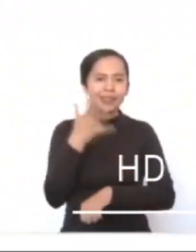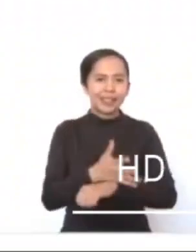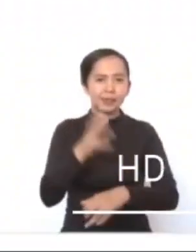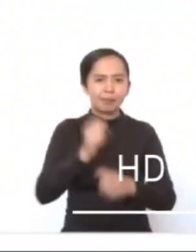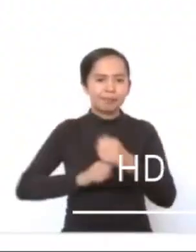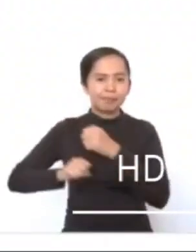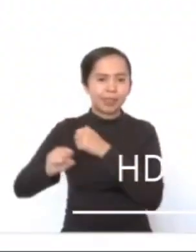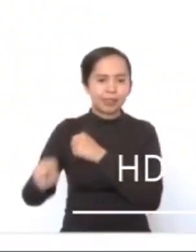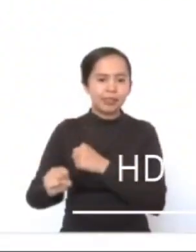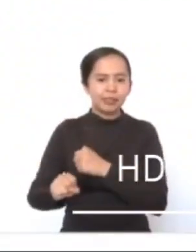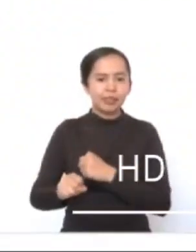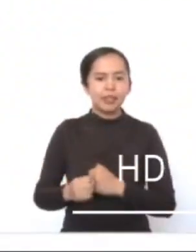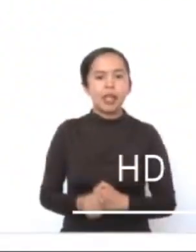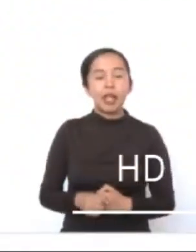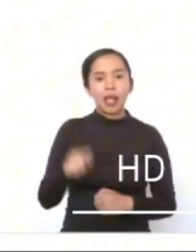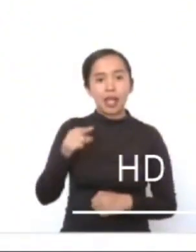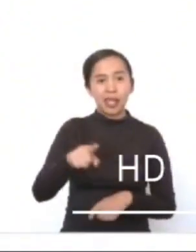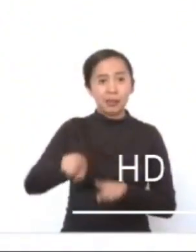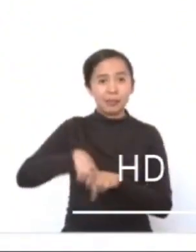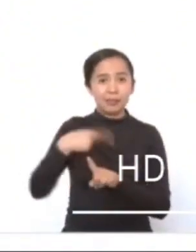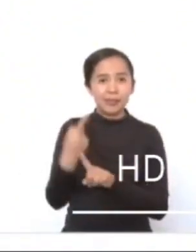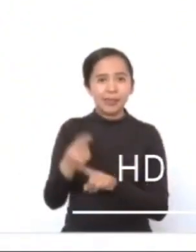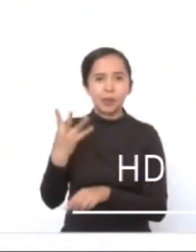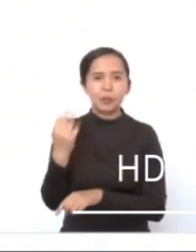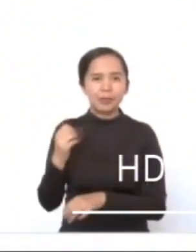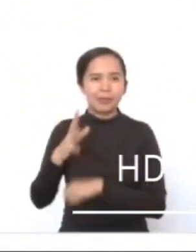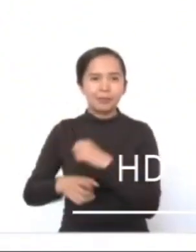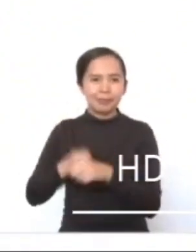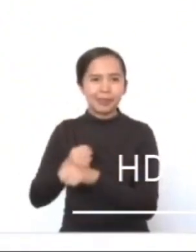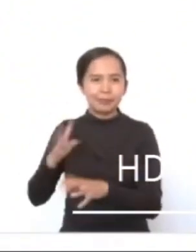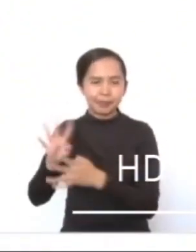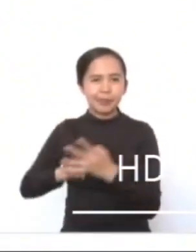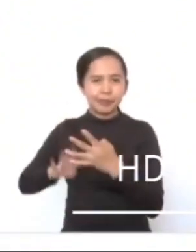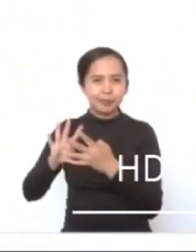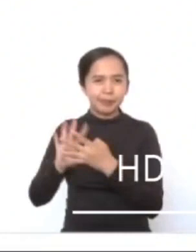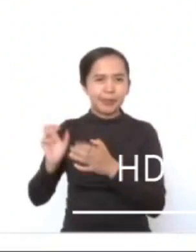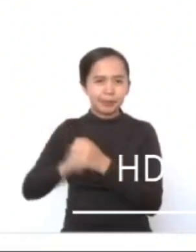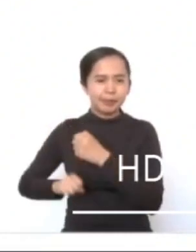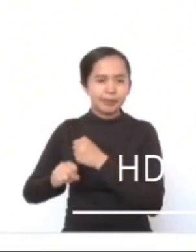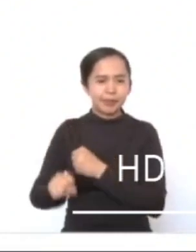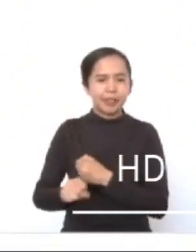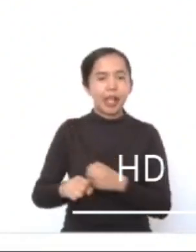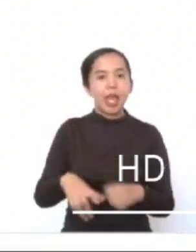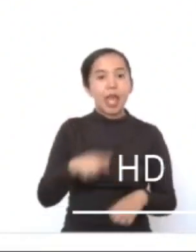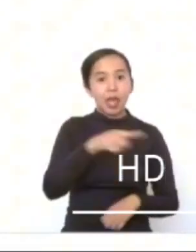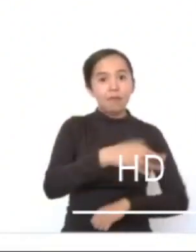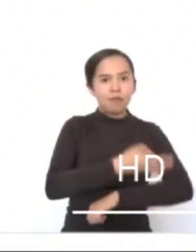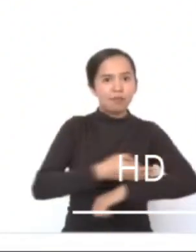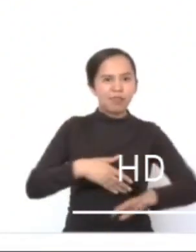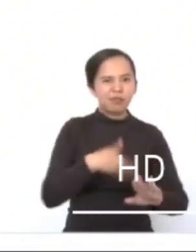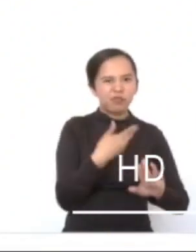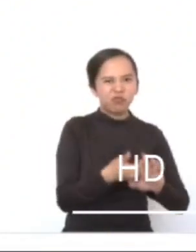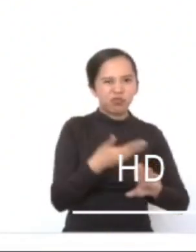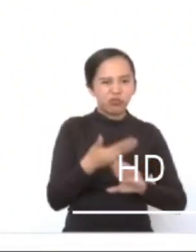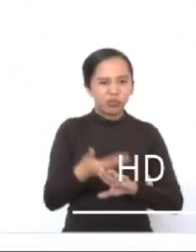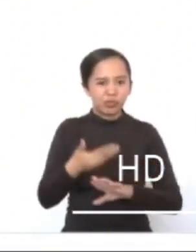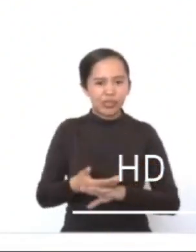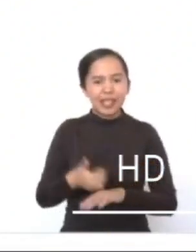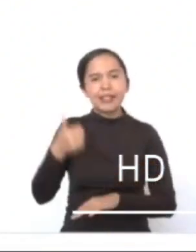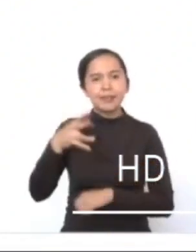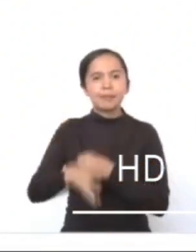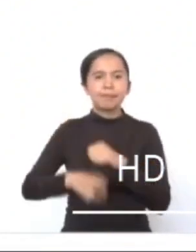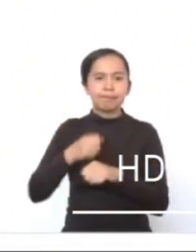prisión, las dos previas, por favor. 6 años de prisión para el caso de violencia familiar, que en el Consejo Ciudadano